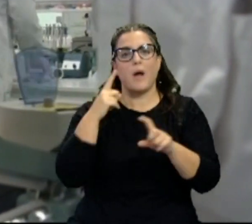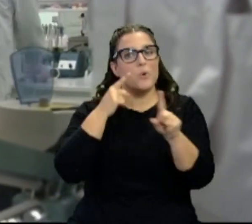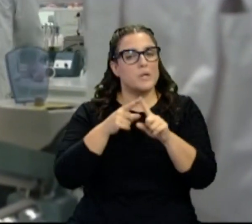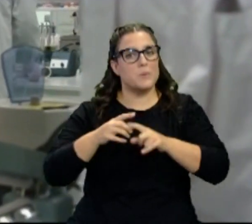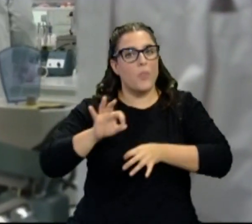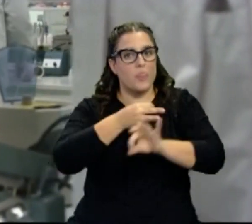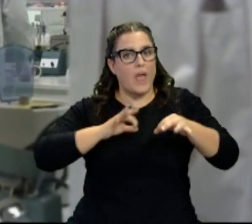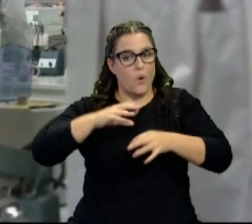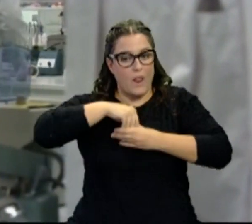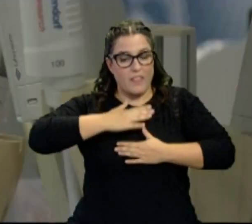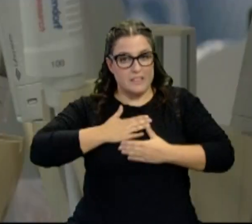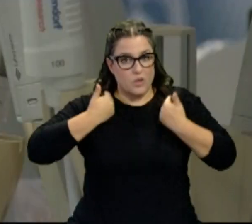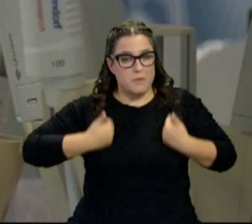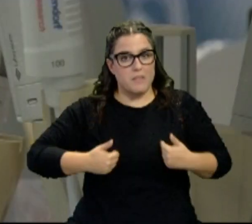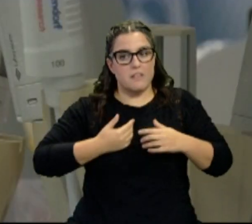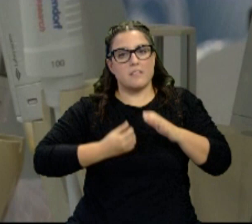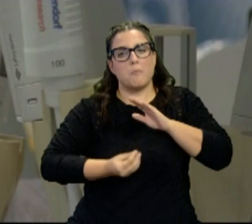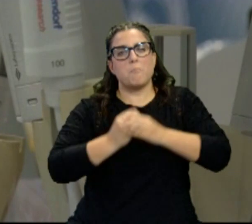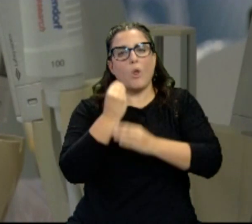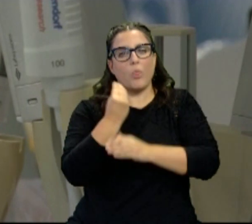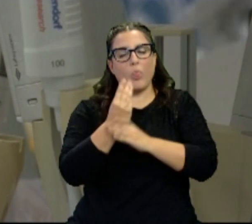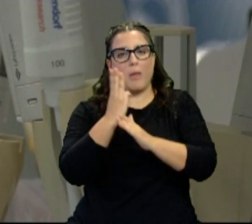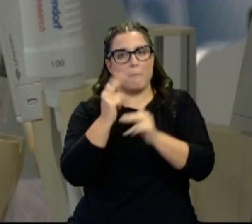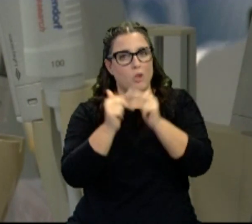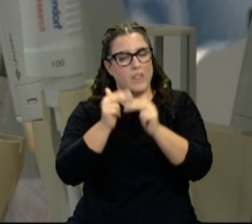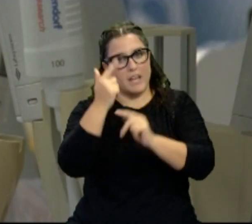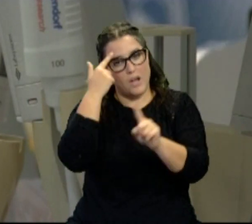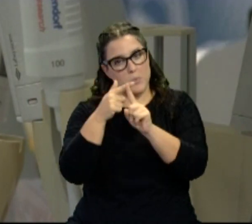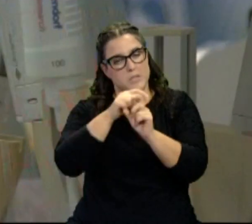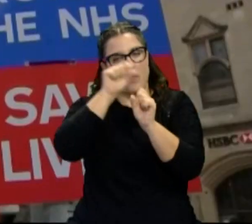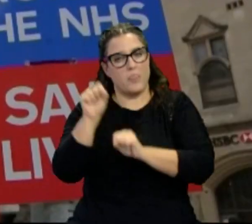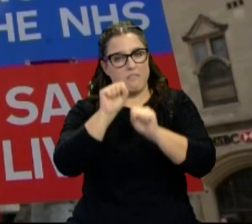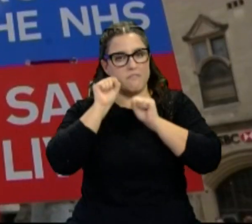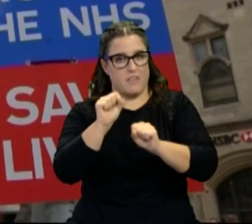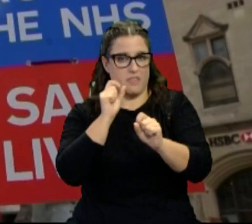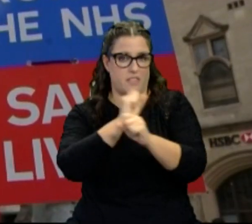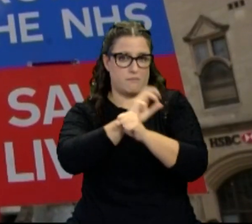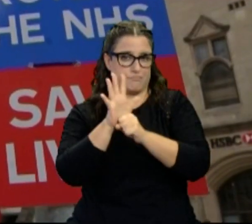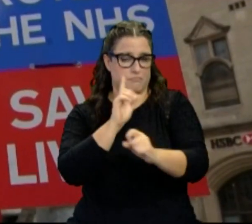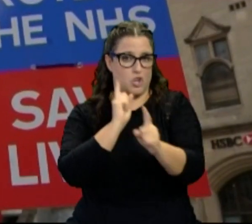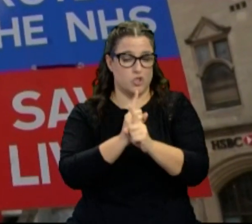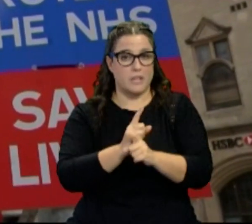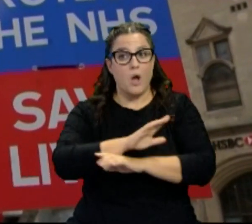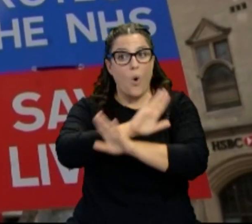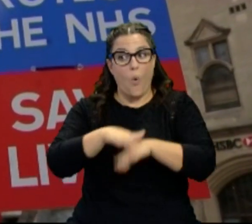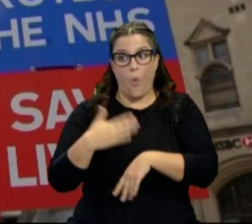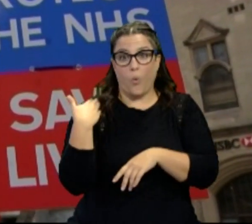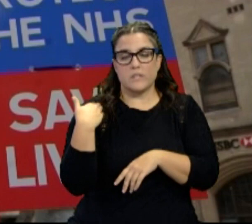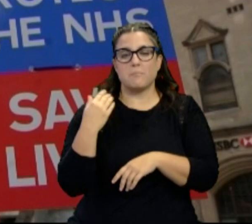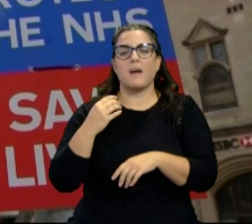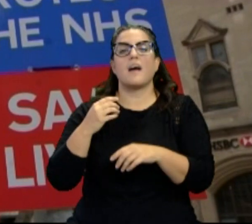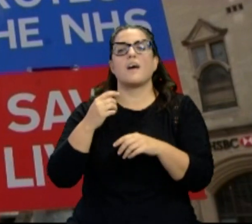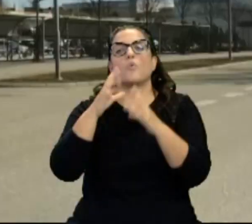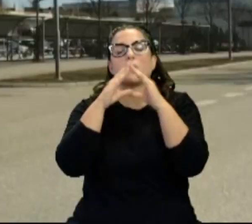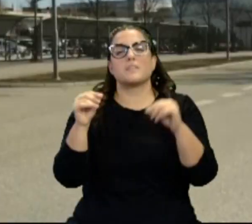paciente produzcan una proteína con la que nuestro sistema se defienda para no ser penetrado por el virus. La última en anunciar su vacuna ha sido la Universidad Inglesa